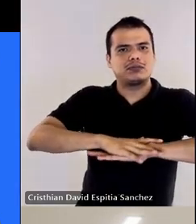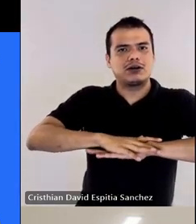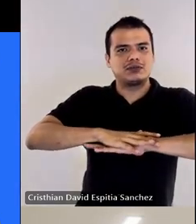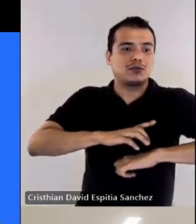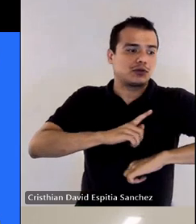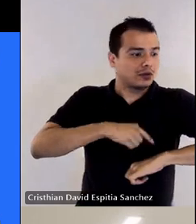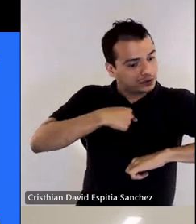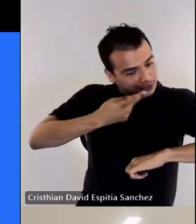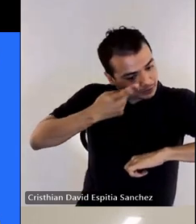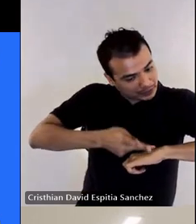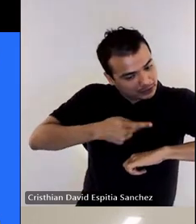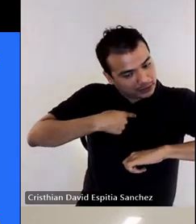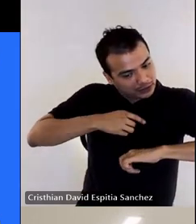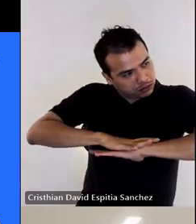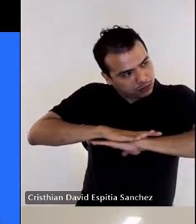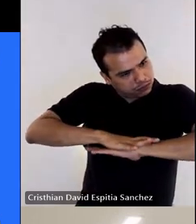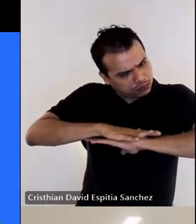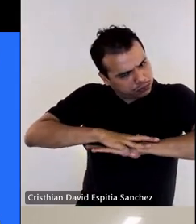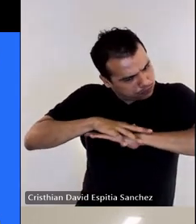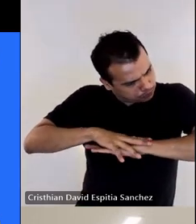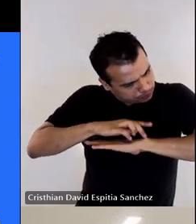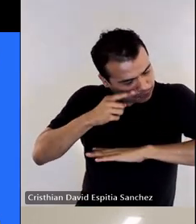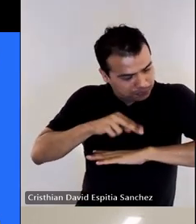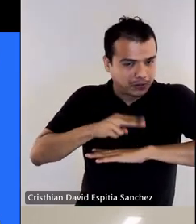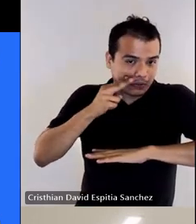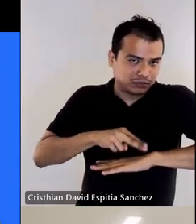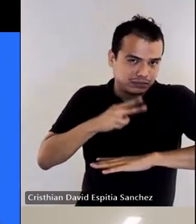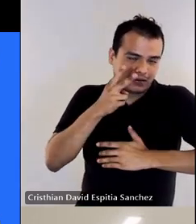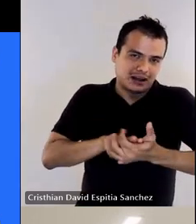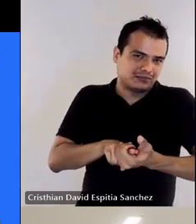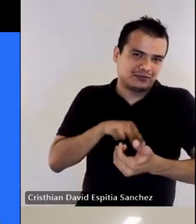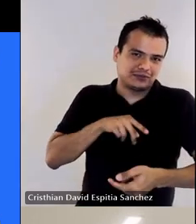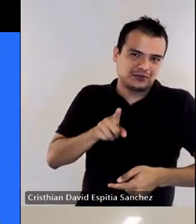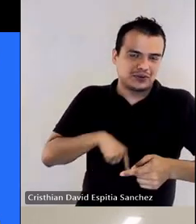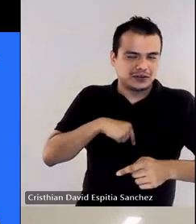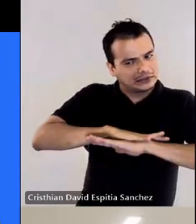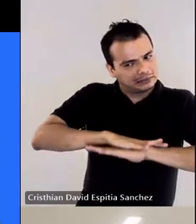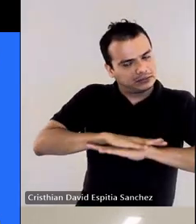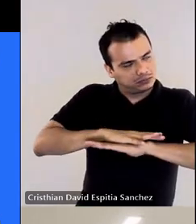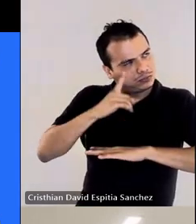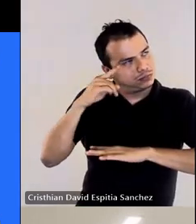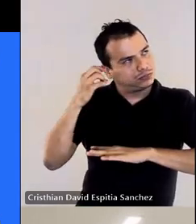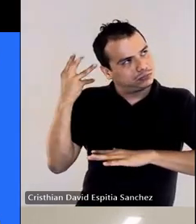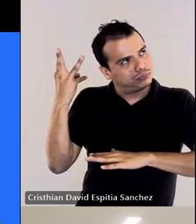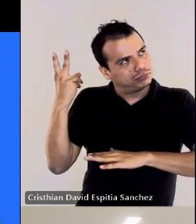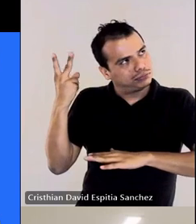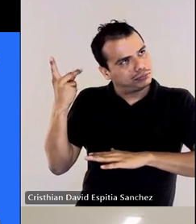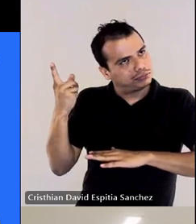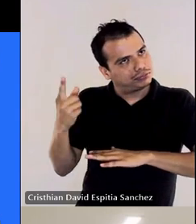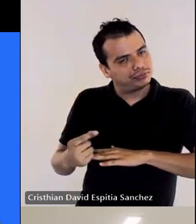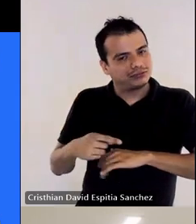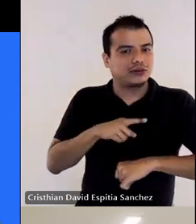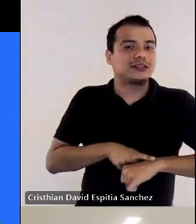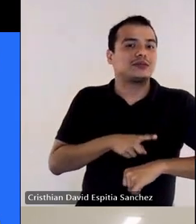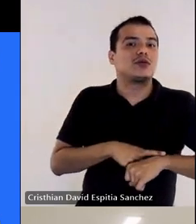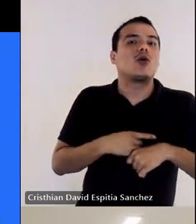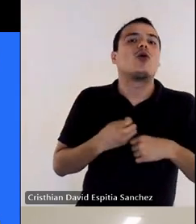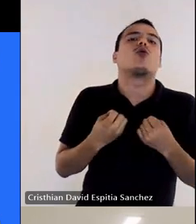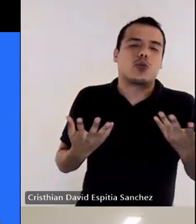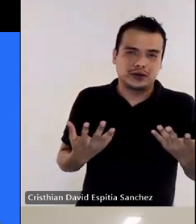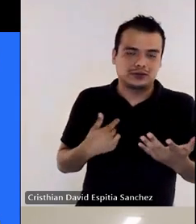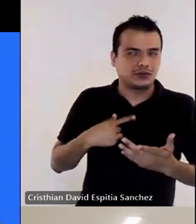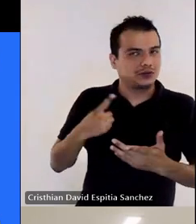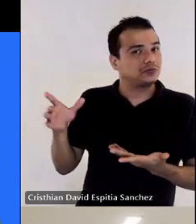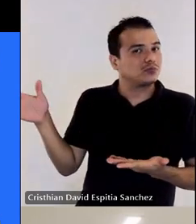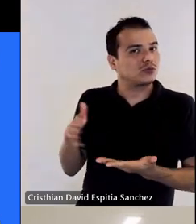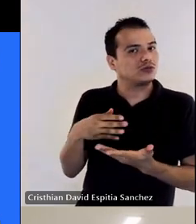que yo esté haciendo las compresiones y esté revisando el reloj si voy cumpliendo con esos 100 o 120 por minuto. Entonces, con ese ritmo de esa